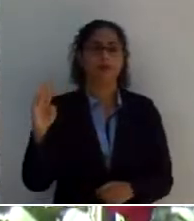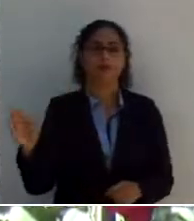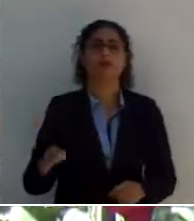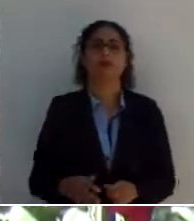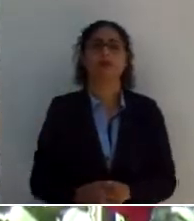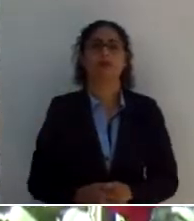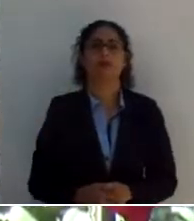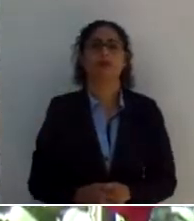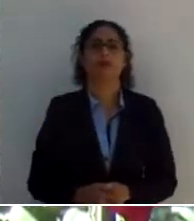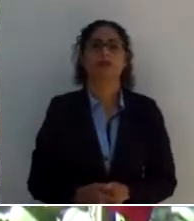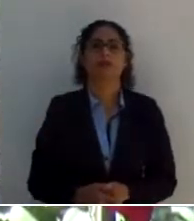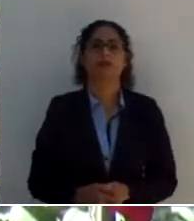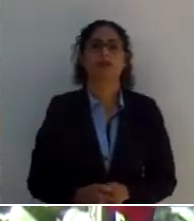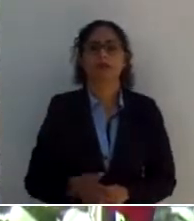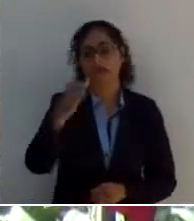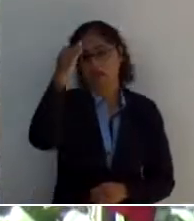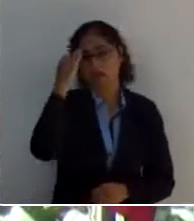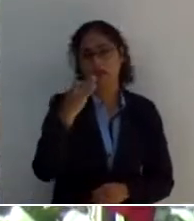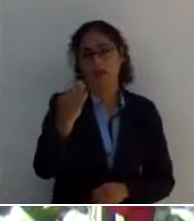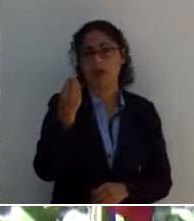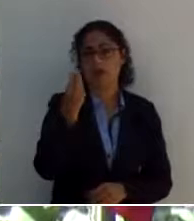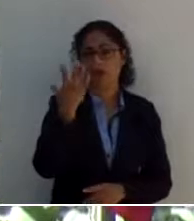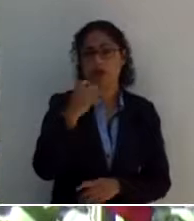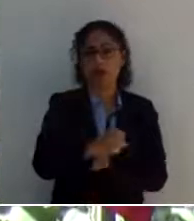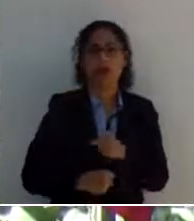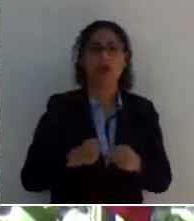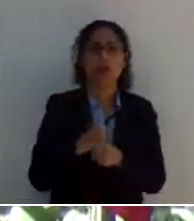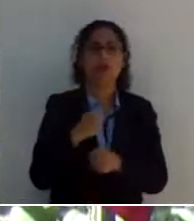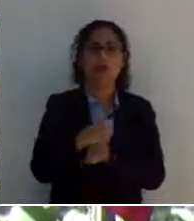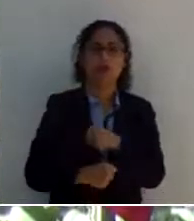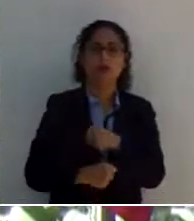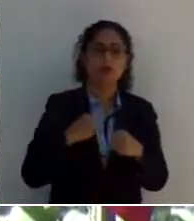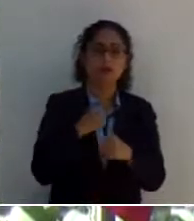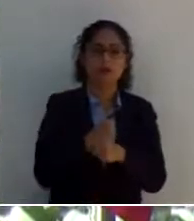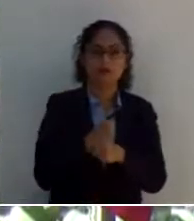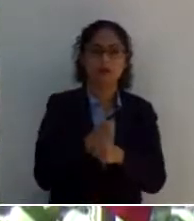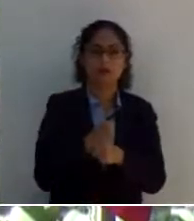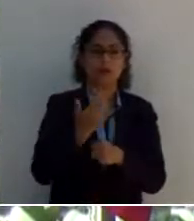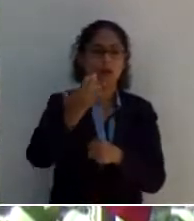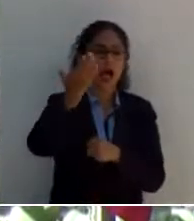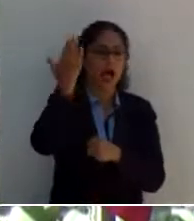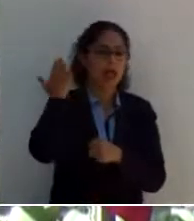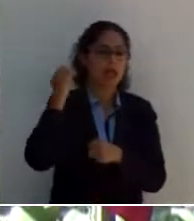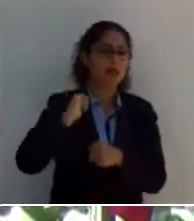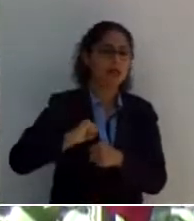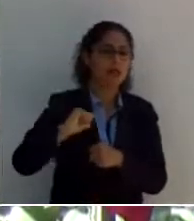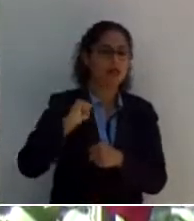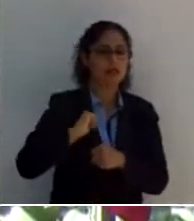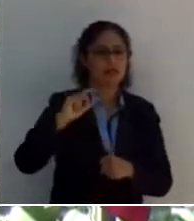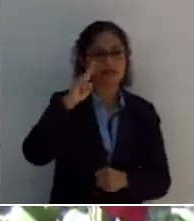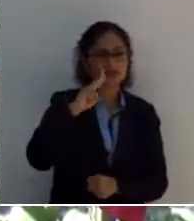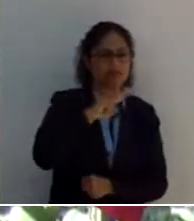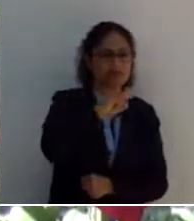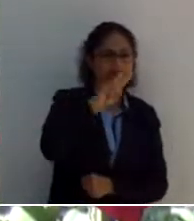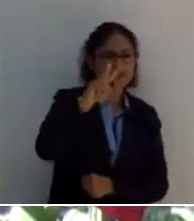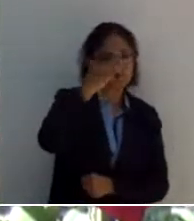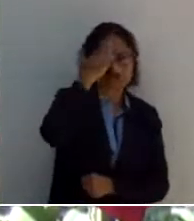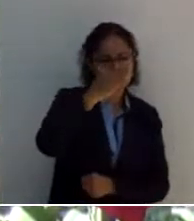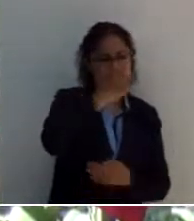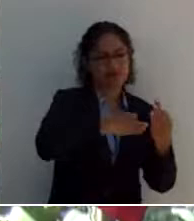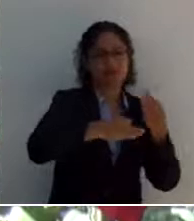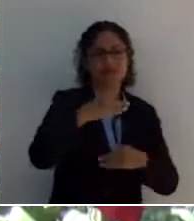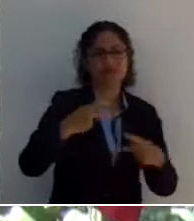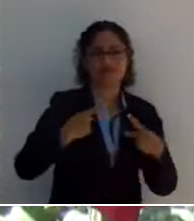Michoacán. Durante muchos años, la imagen en general, la imagen del